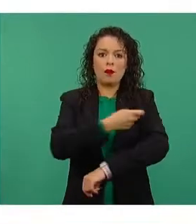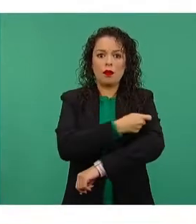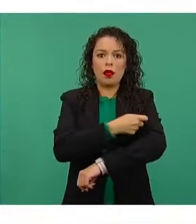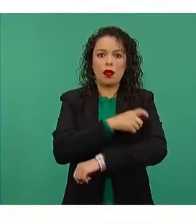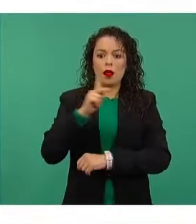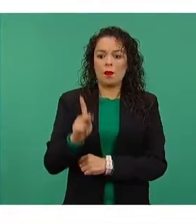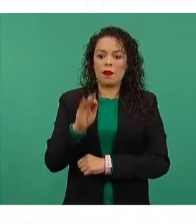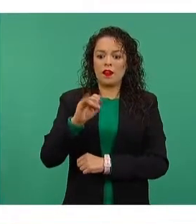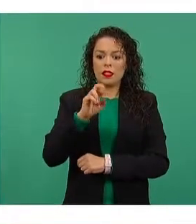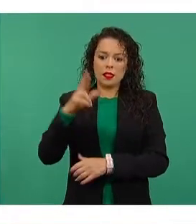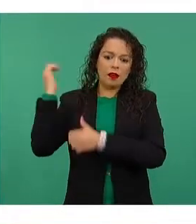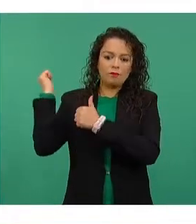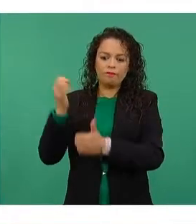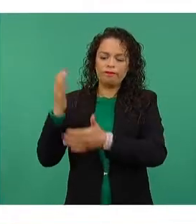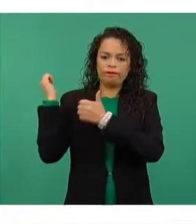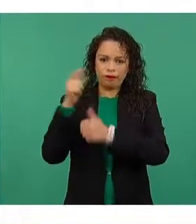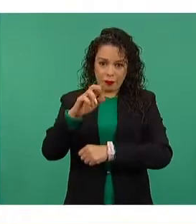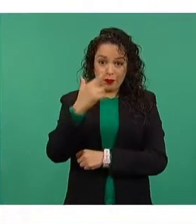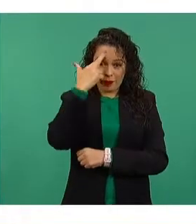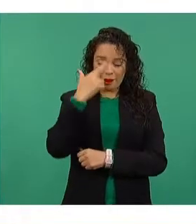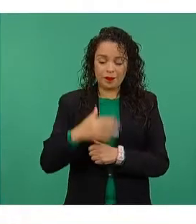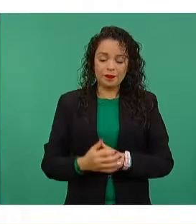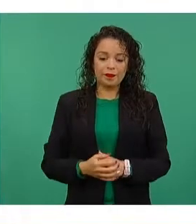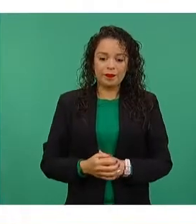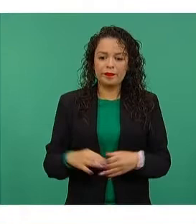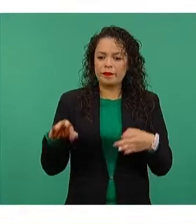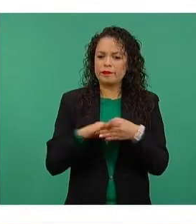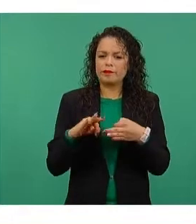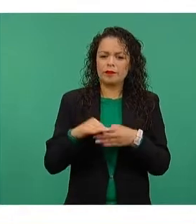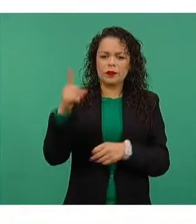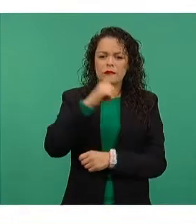recordarán, y vamos a llegar aproximadamente a